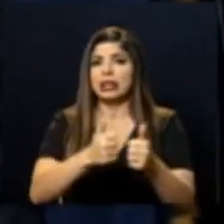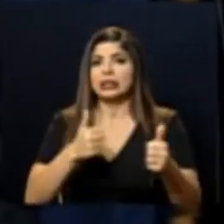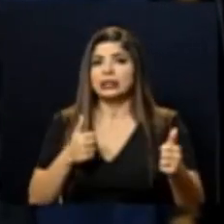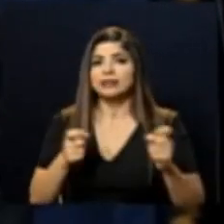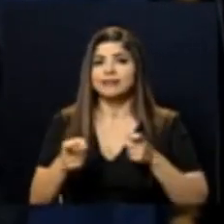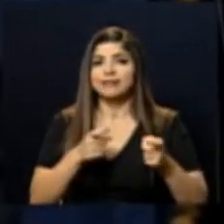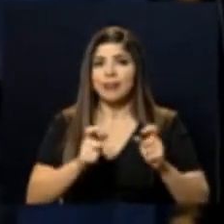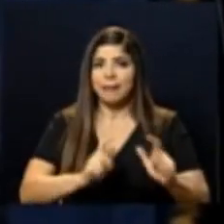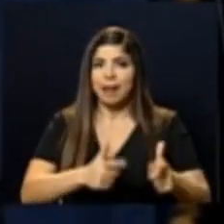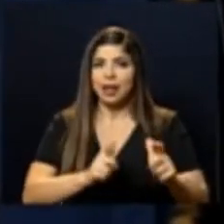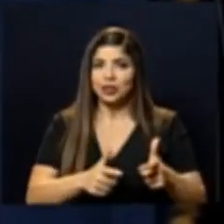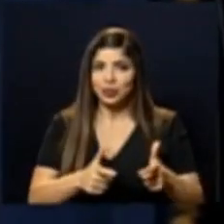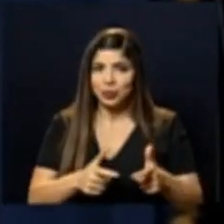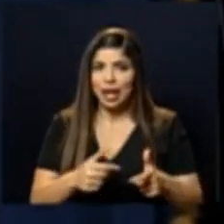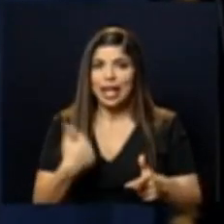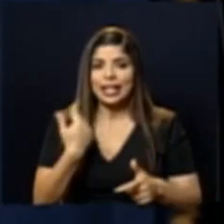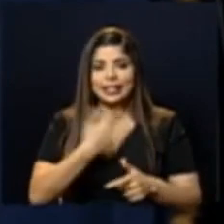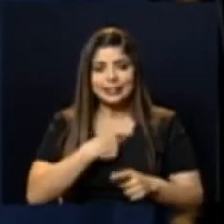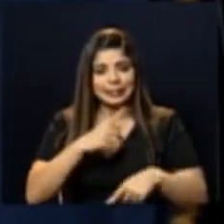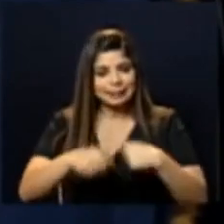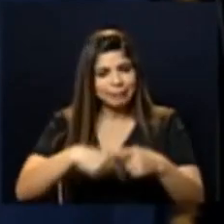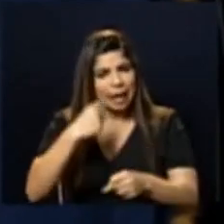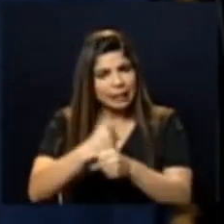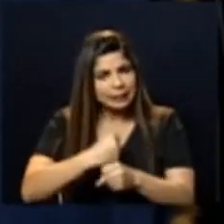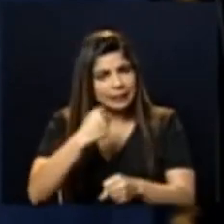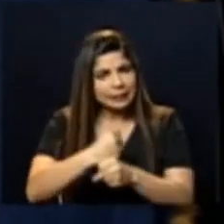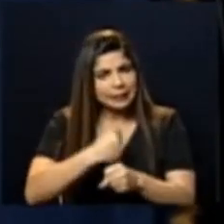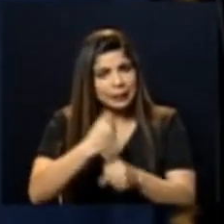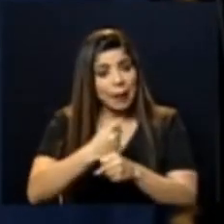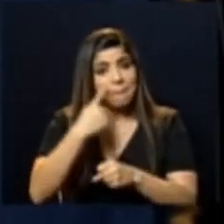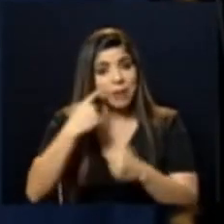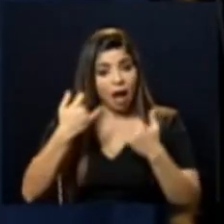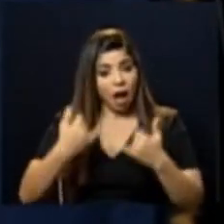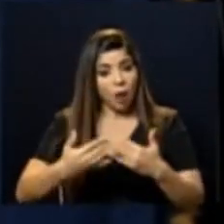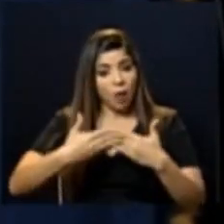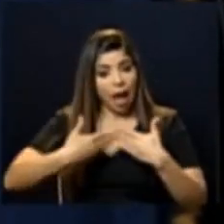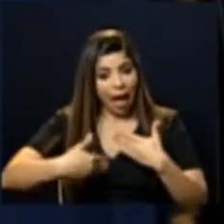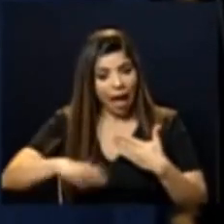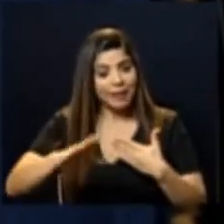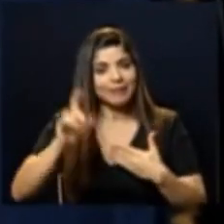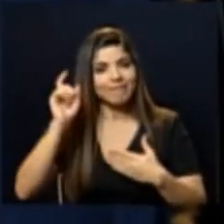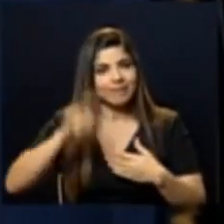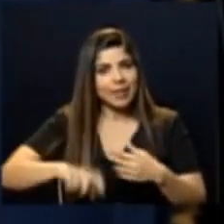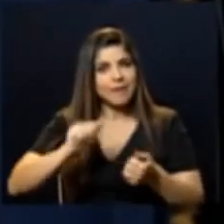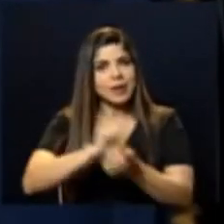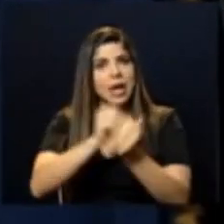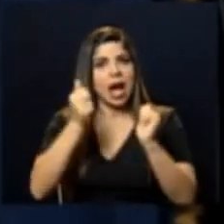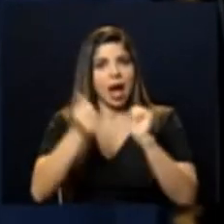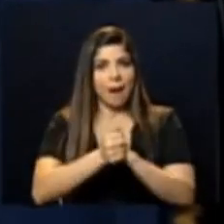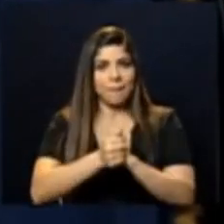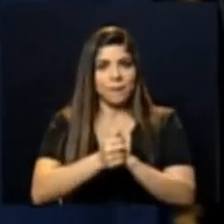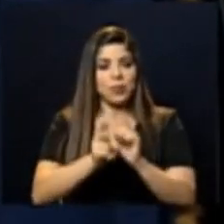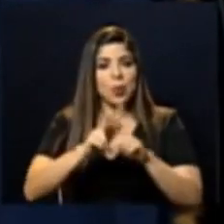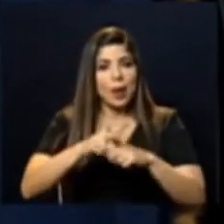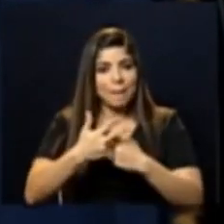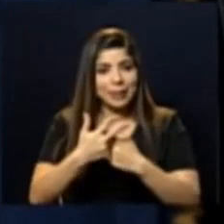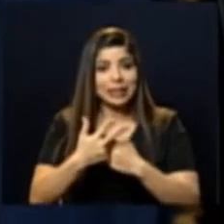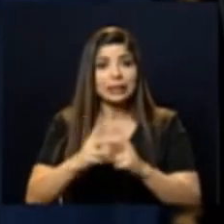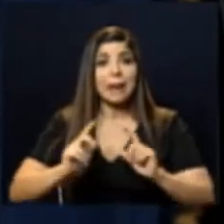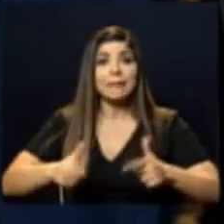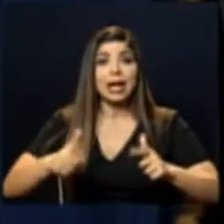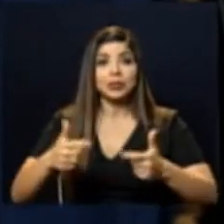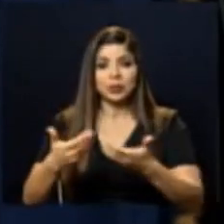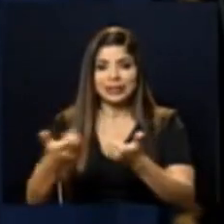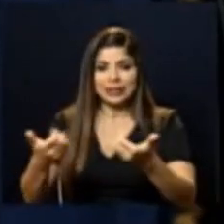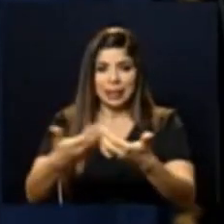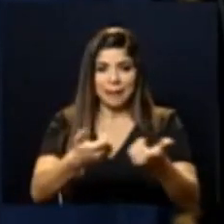residuos. Trabajaremos para que a partir de ahora hagamos un cambio y comencemos a separar la